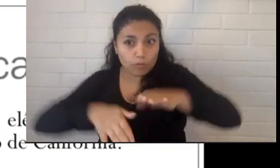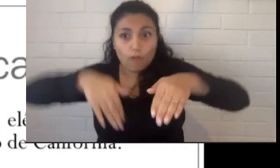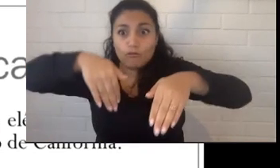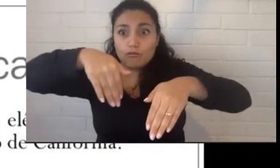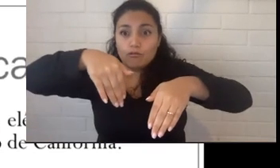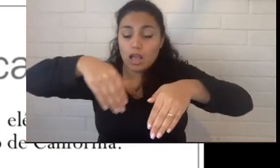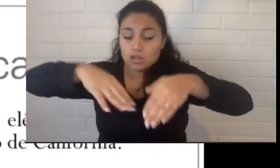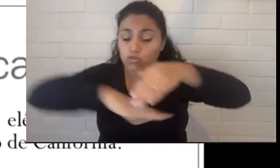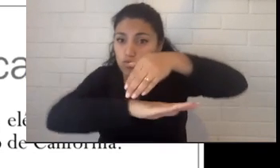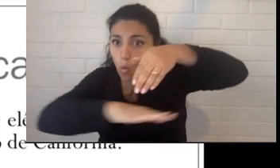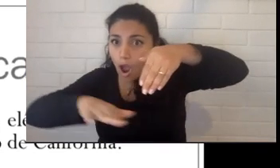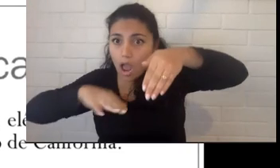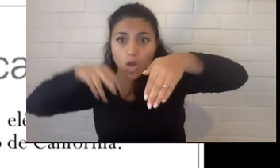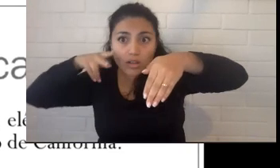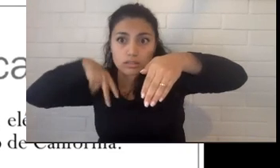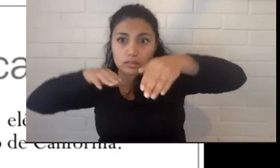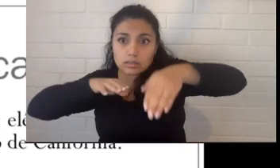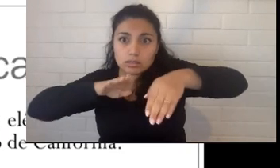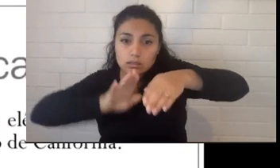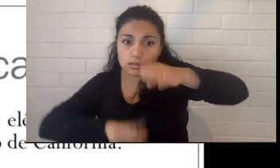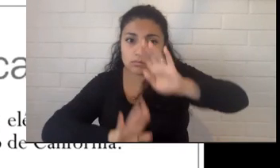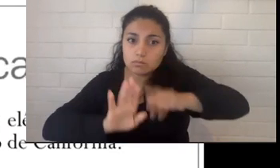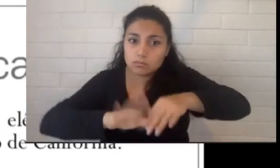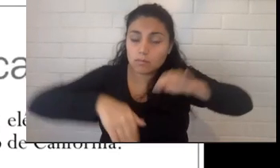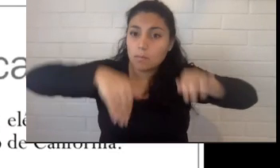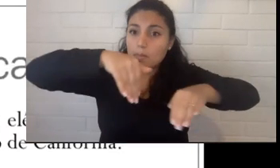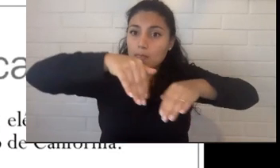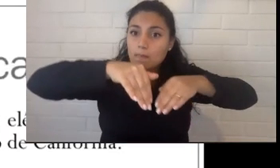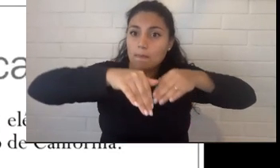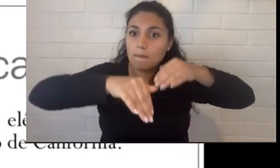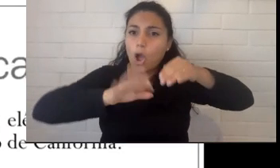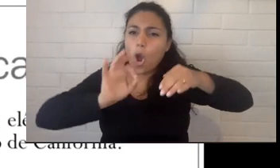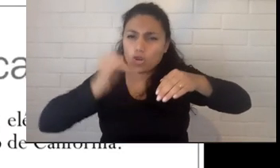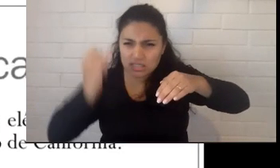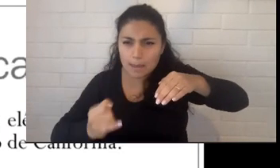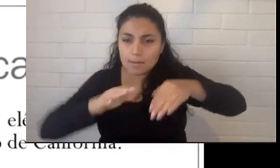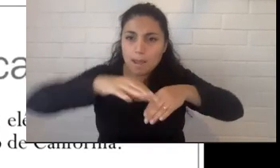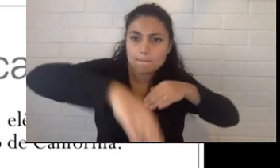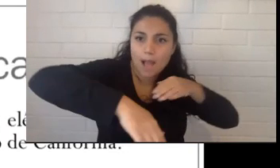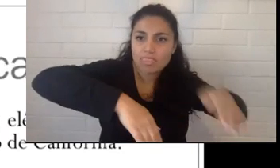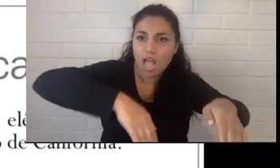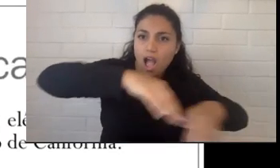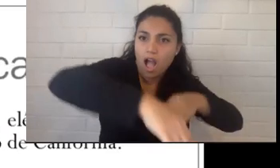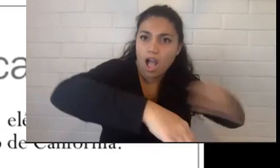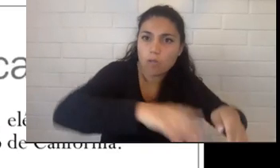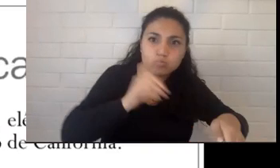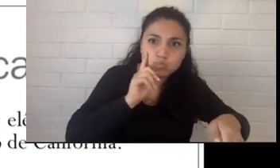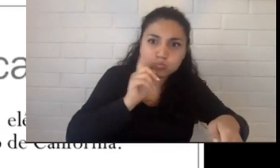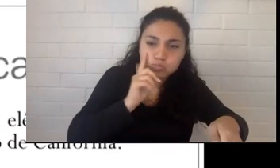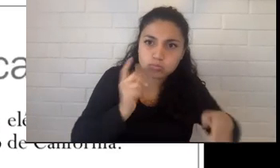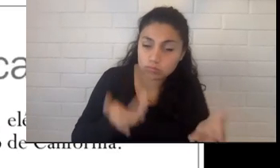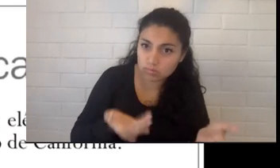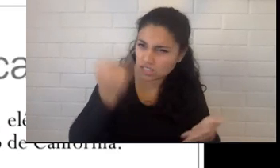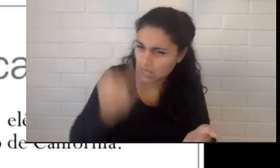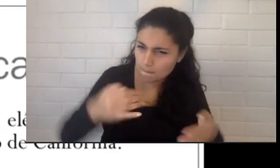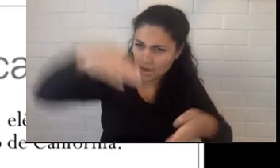o siempre tiene al menos una de sus patas en el suelo? Esas preguntas, para poder responderlas, podemos llegar a sacar fotos por cada